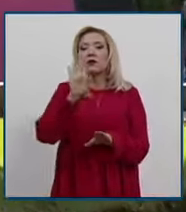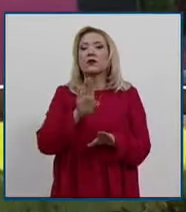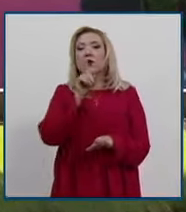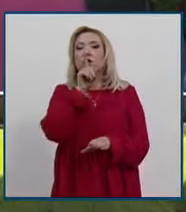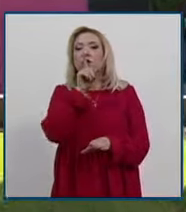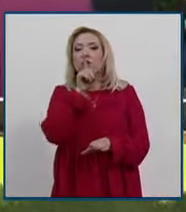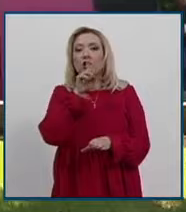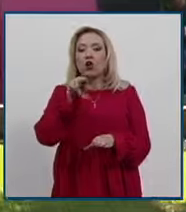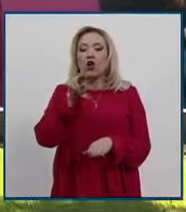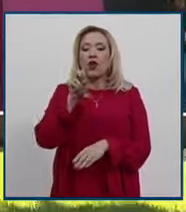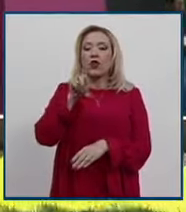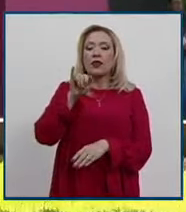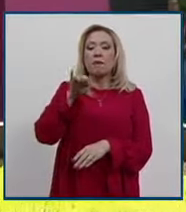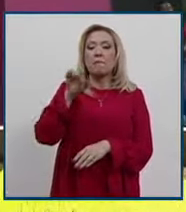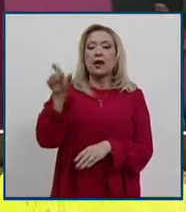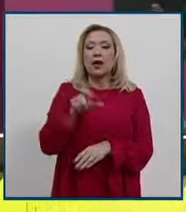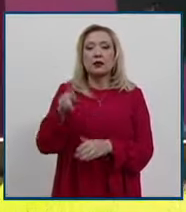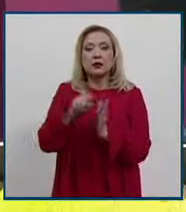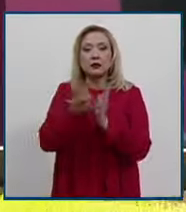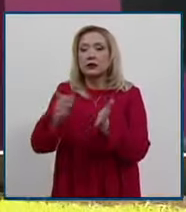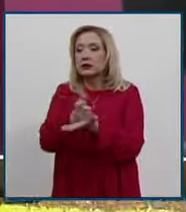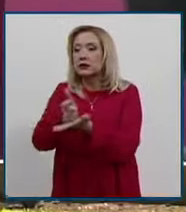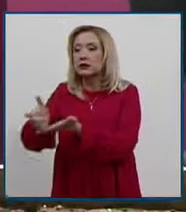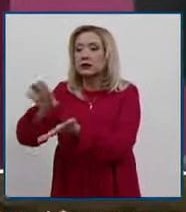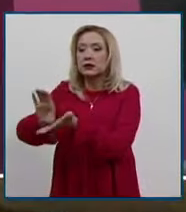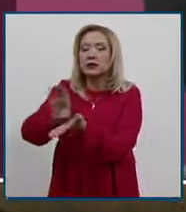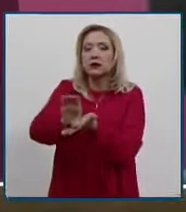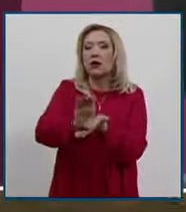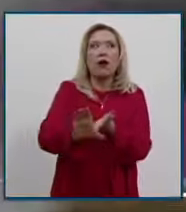notimex a la campaña de Claudia